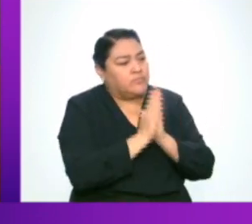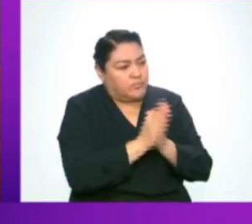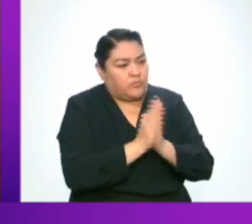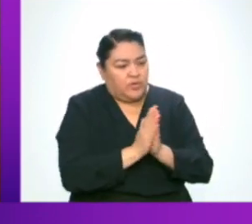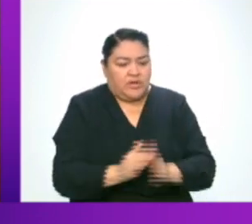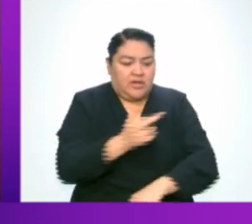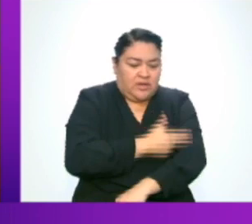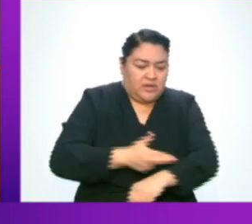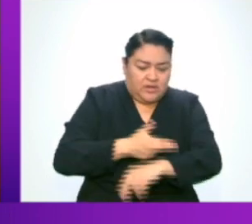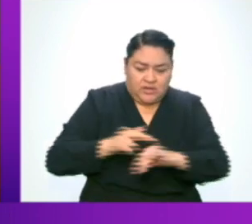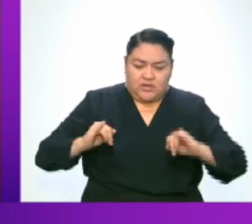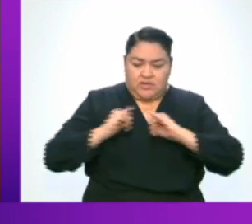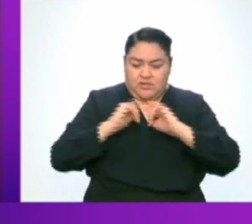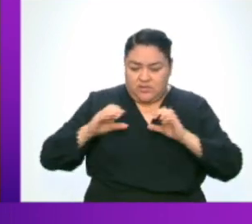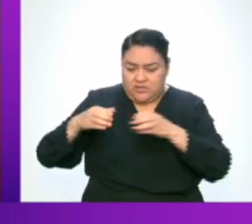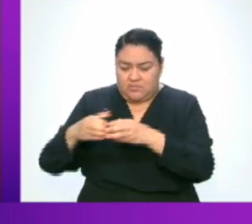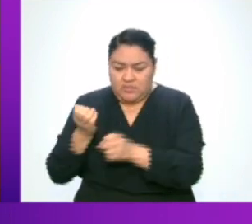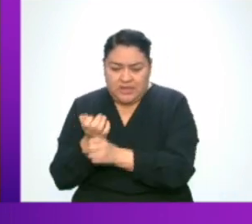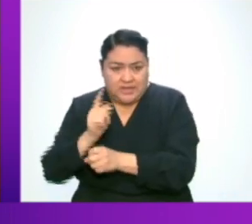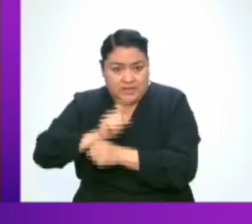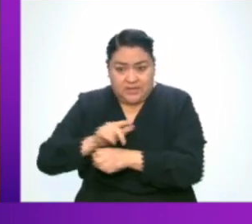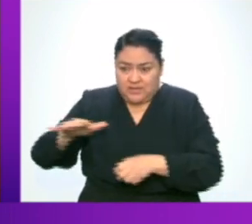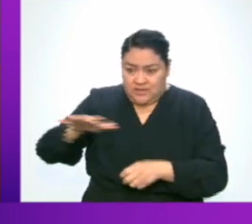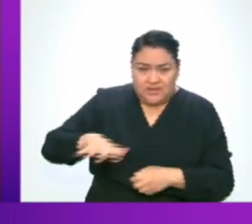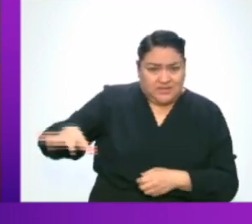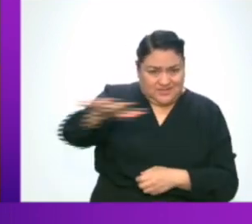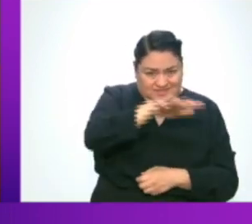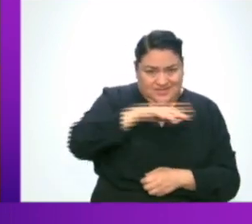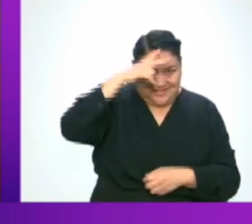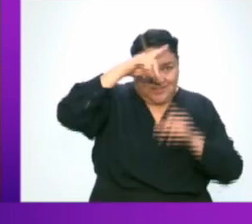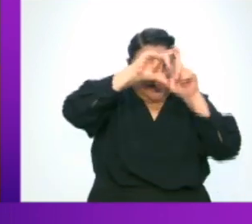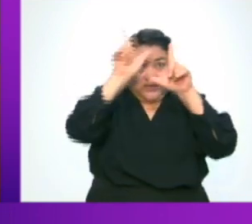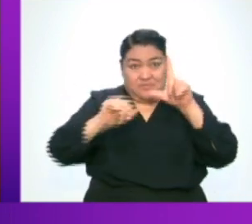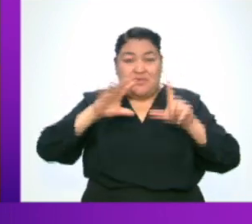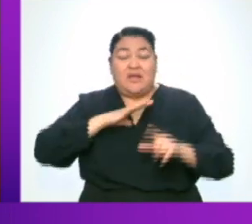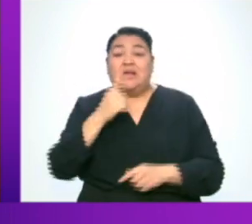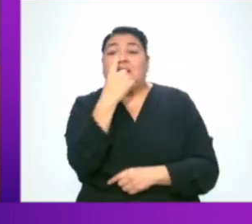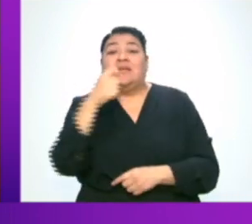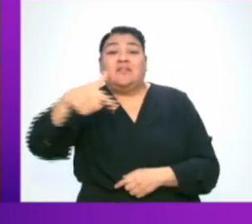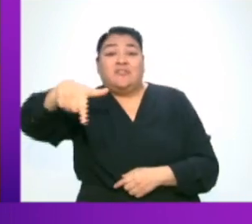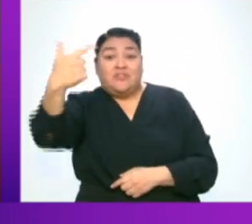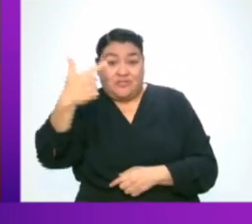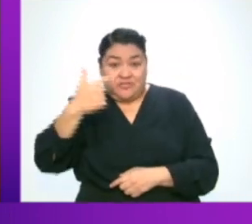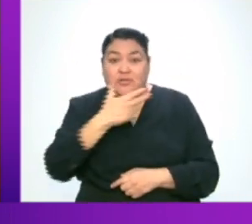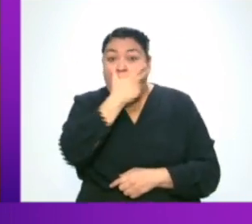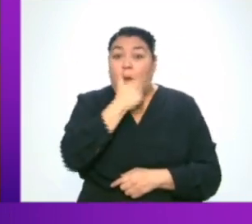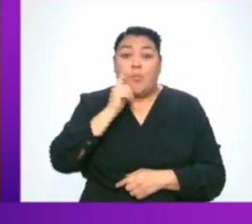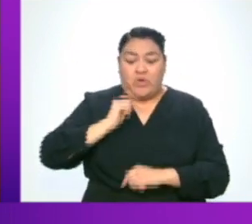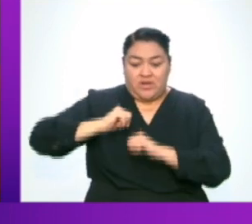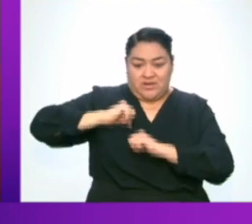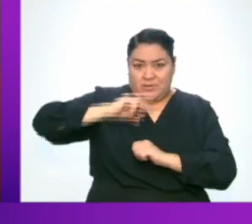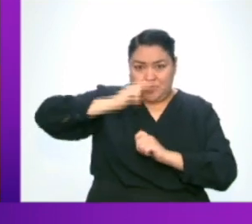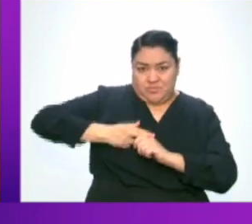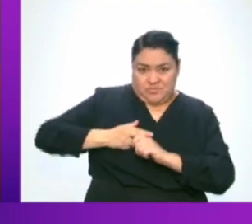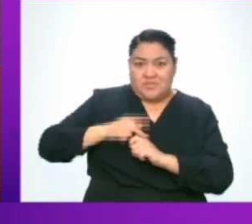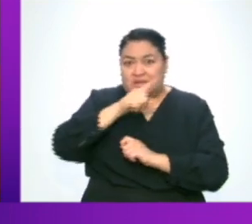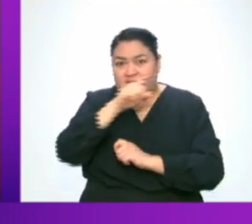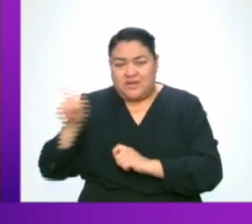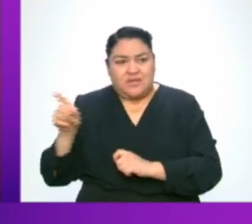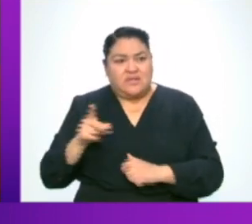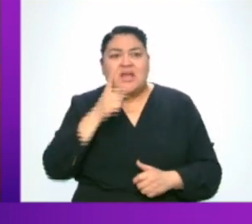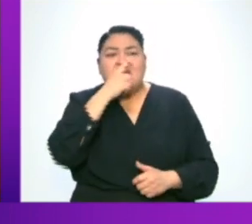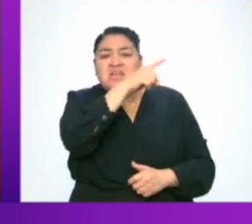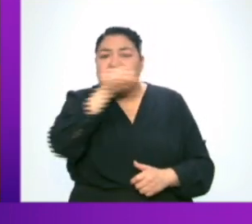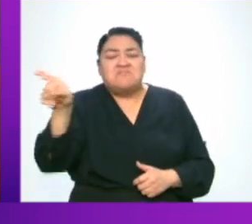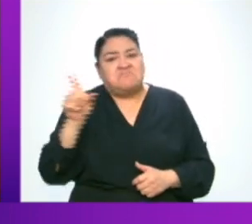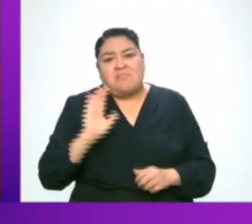los organismos garantes locales que le dije que pues existían 112 comisionadas y comisionados preocupados que no la debían